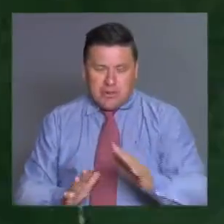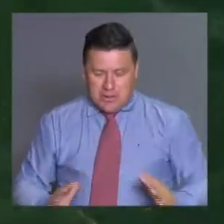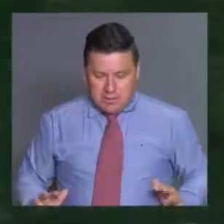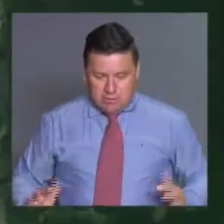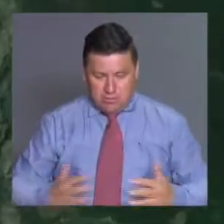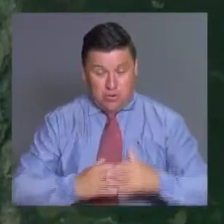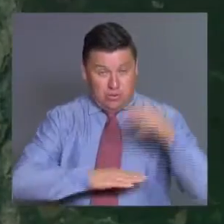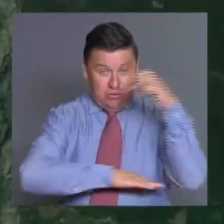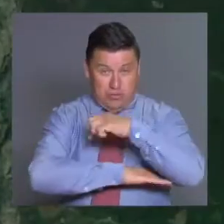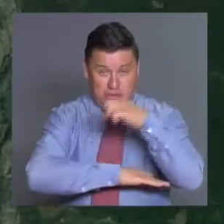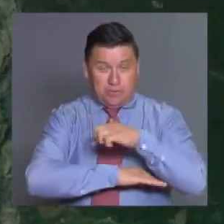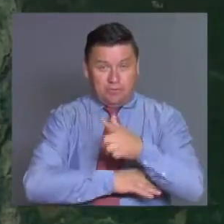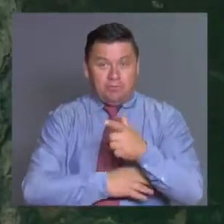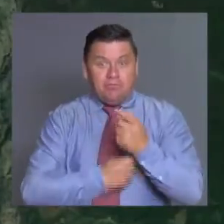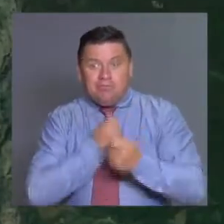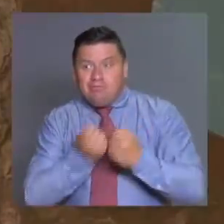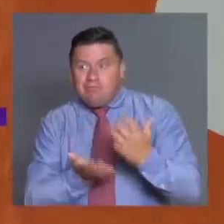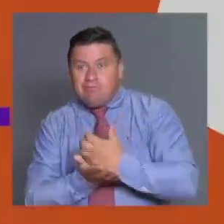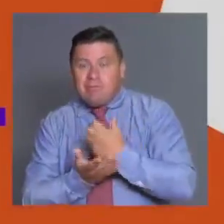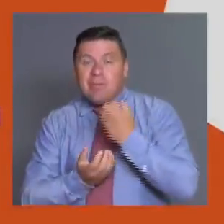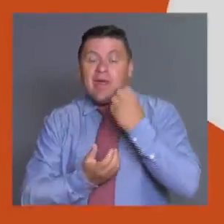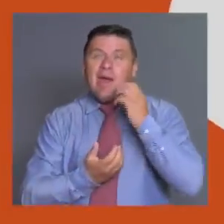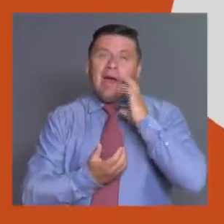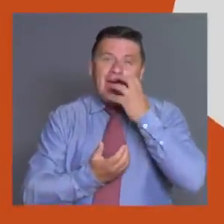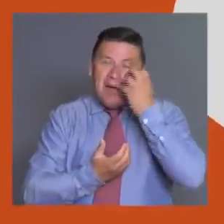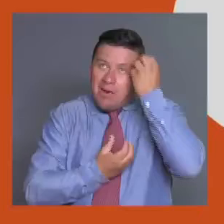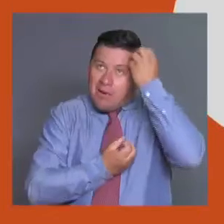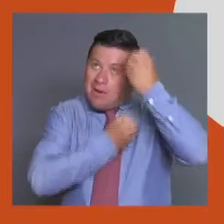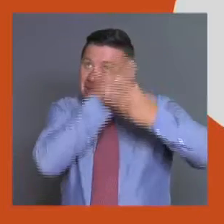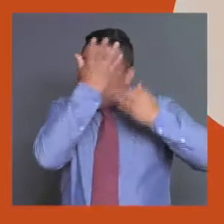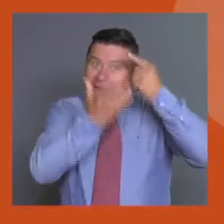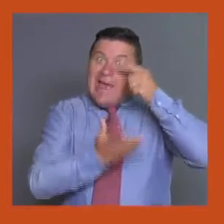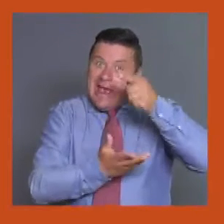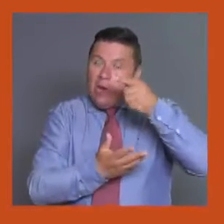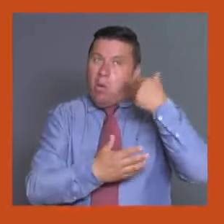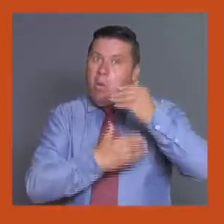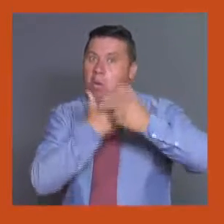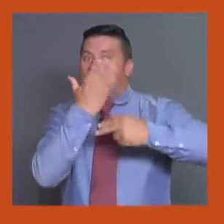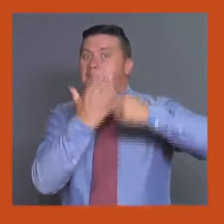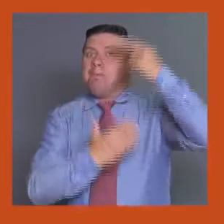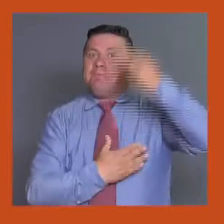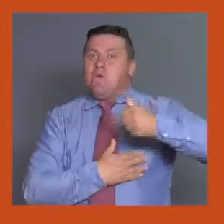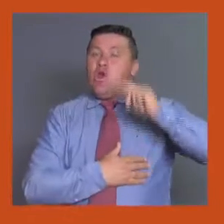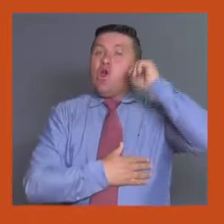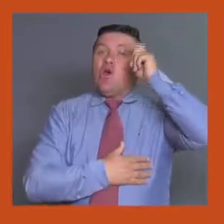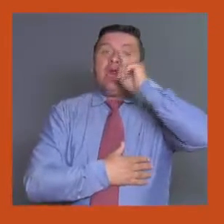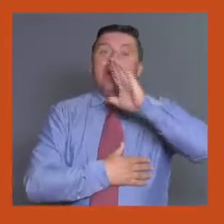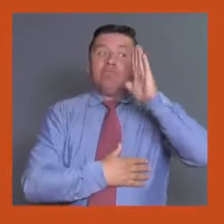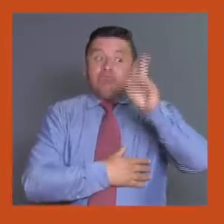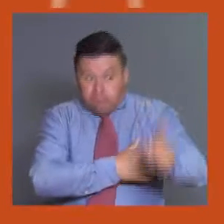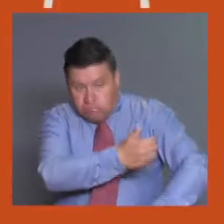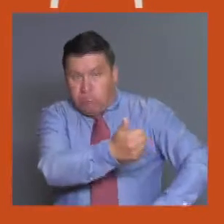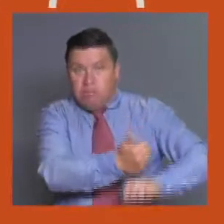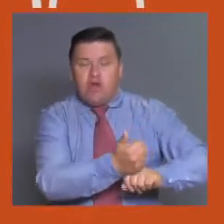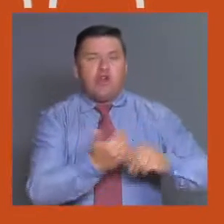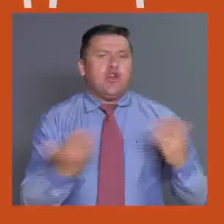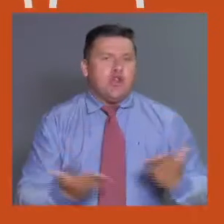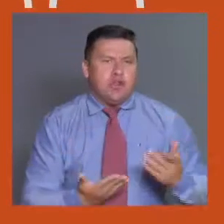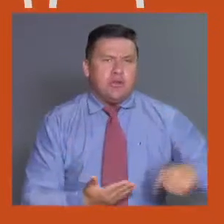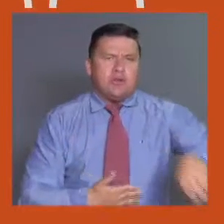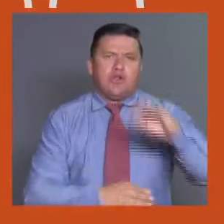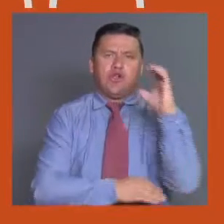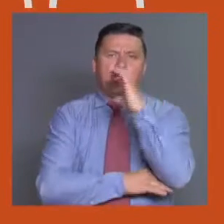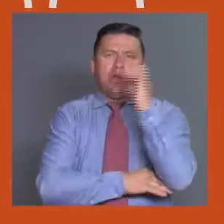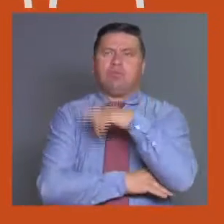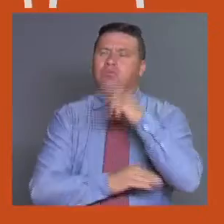mocoa putumayo la economía naranja ha sido un proyecto exitoso por parte del gobierno nacional donde varios